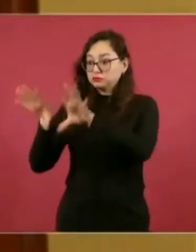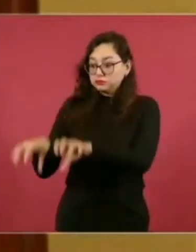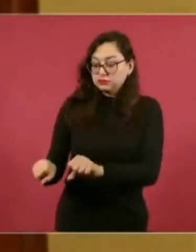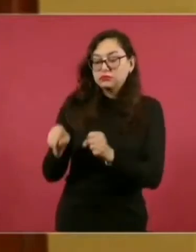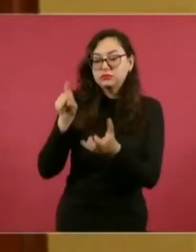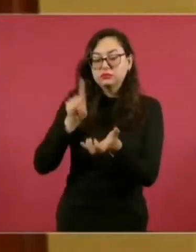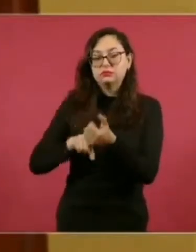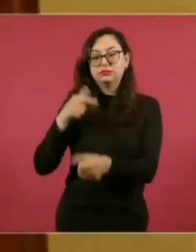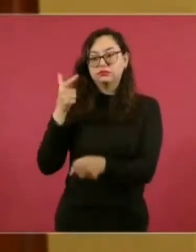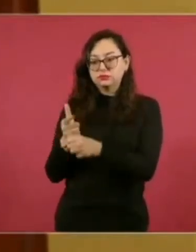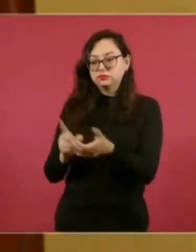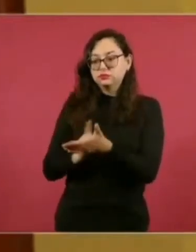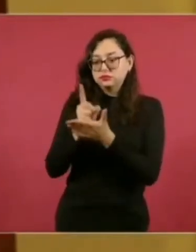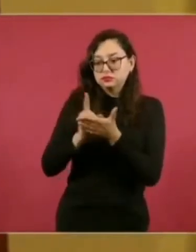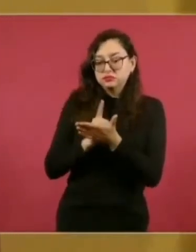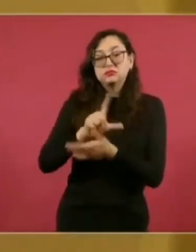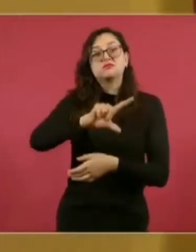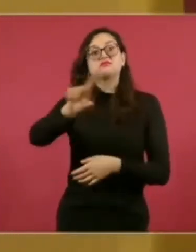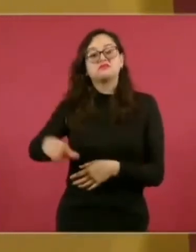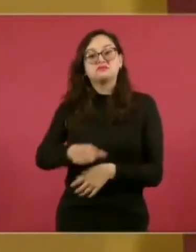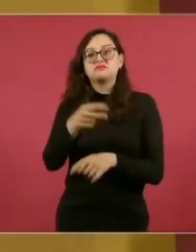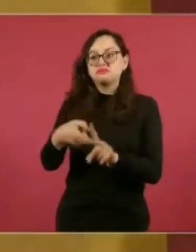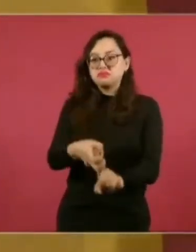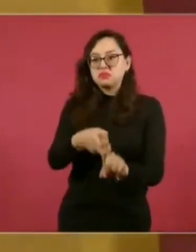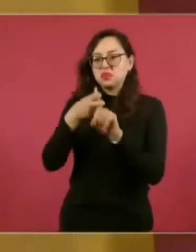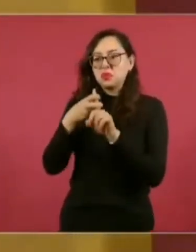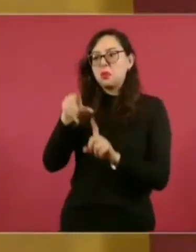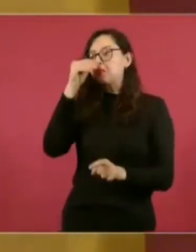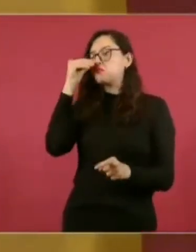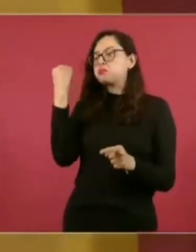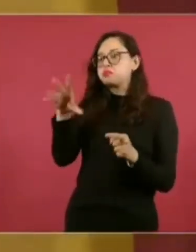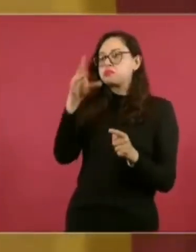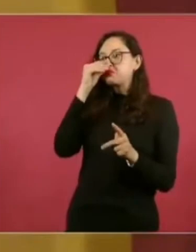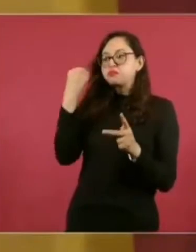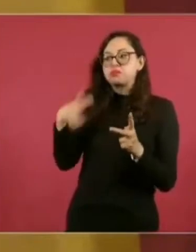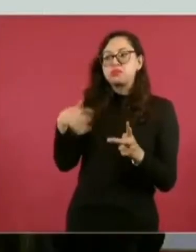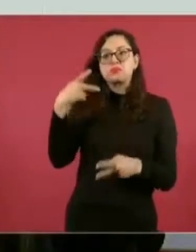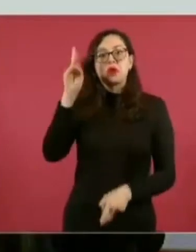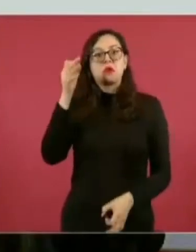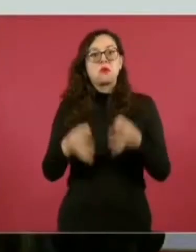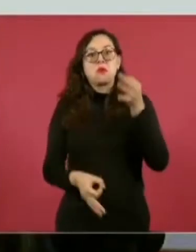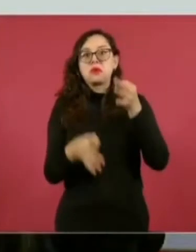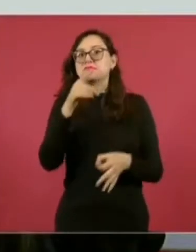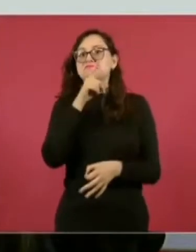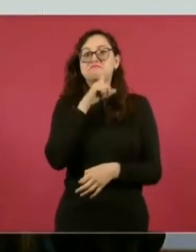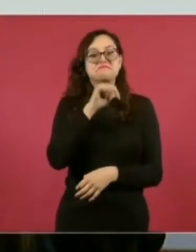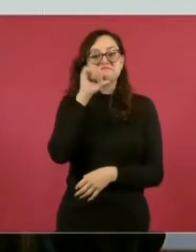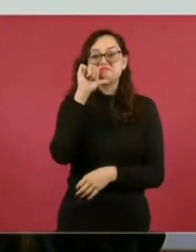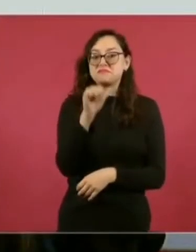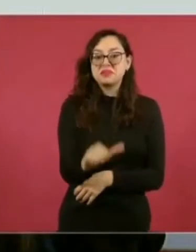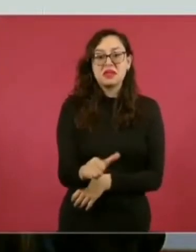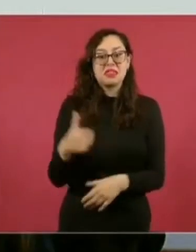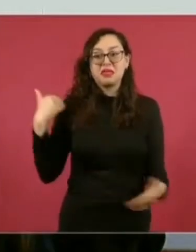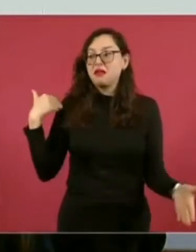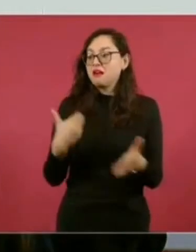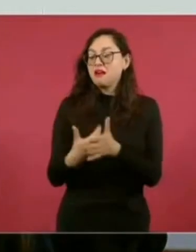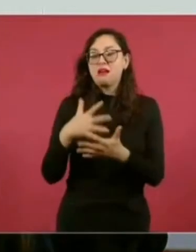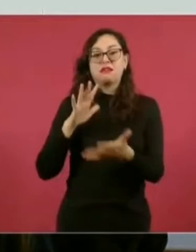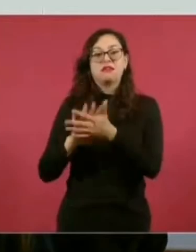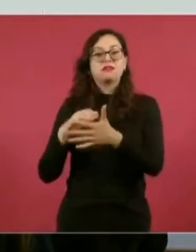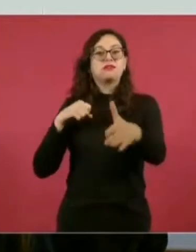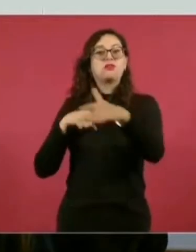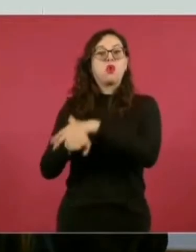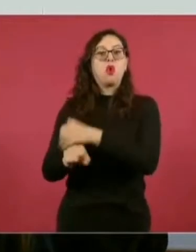imputaron el delito de secuestro y a la fecha no cuentan con una sentencia, ya han transcurrido 11 años y 2